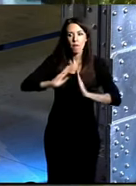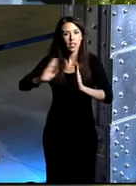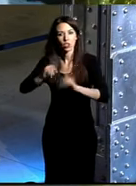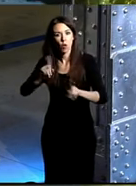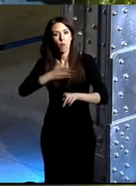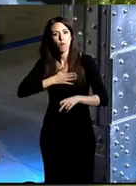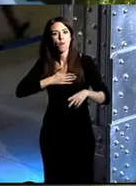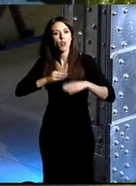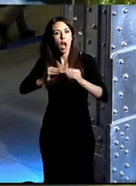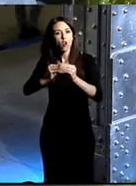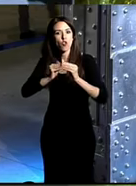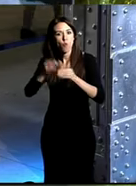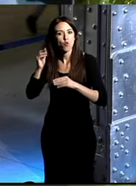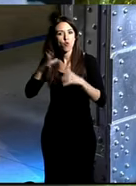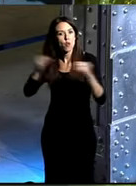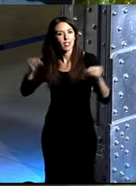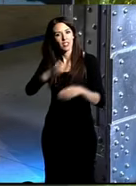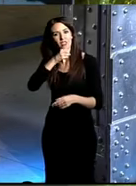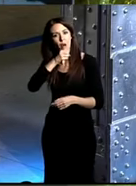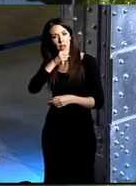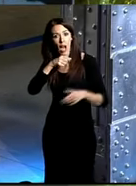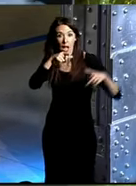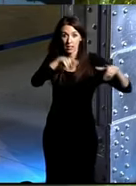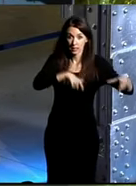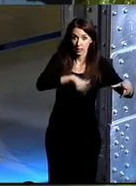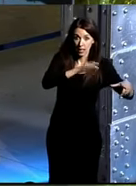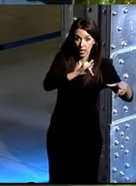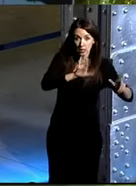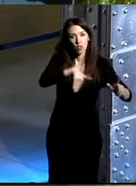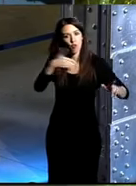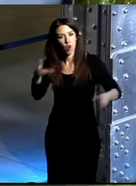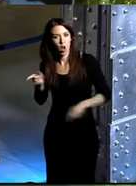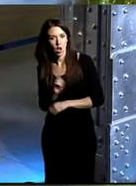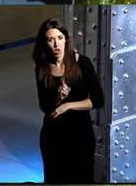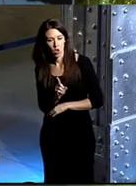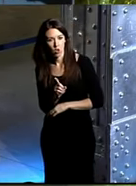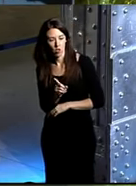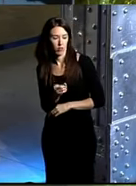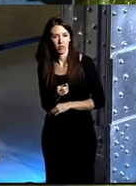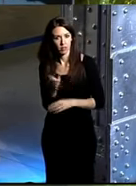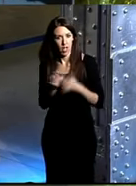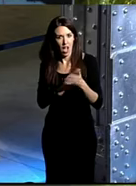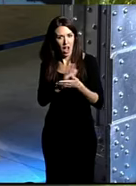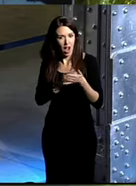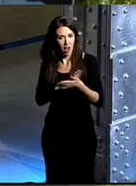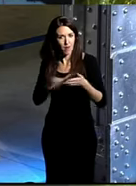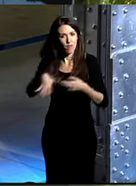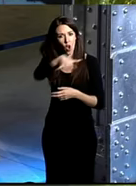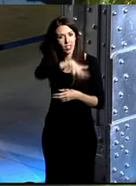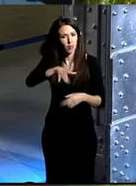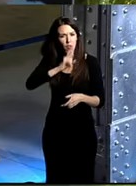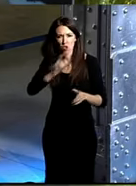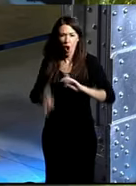pasillo era propiedad común de la Universidad Vieja. Dentro de la sala sí, fuera de la sala no, ¿no? Entonces lo que estamos hablando es de hackear el espacio en